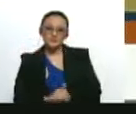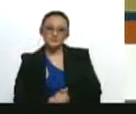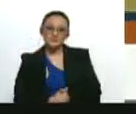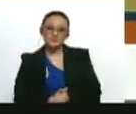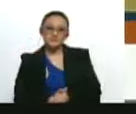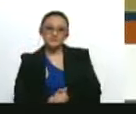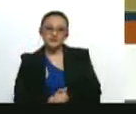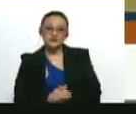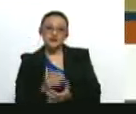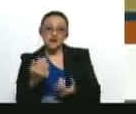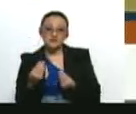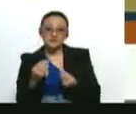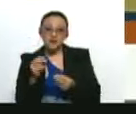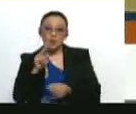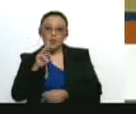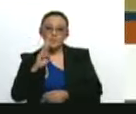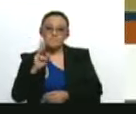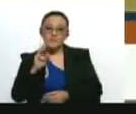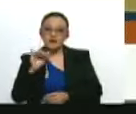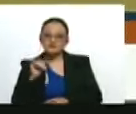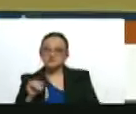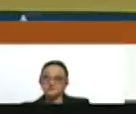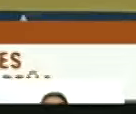de la construcción de las UPAs.